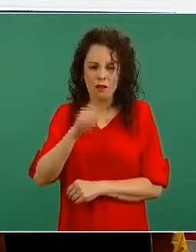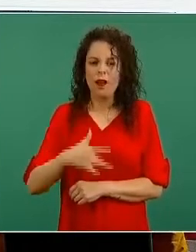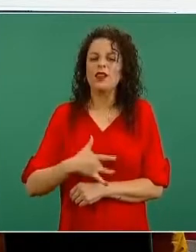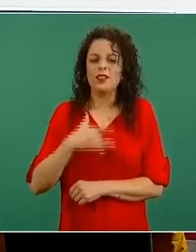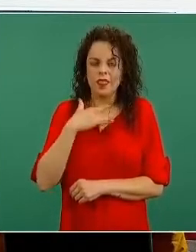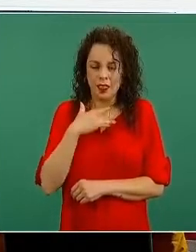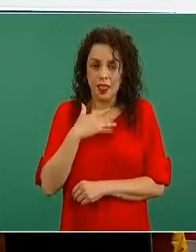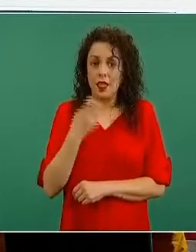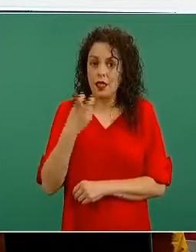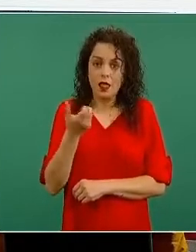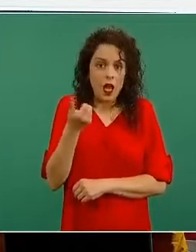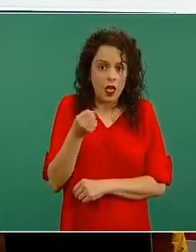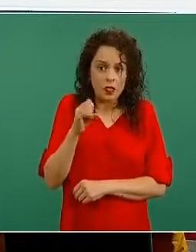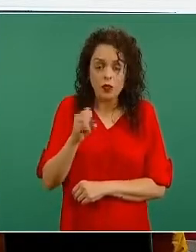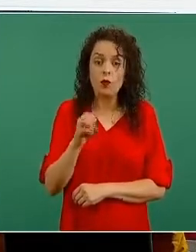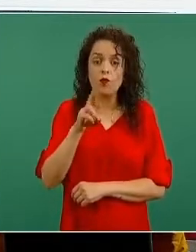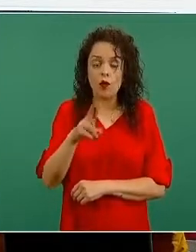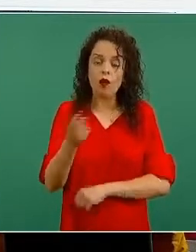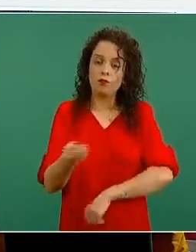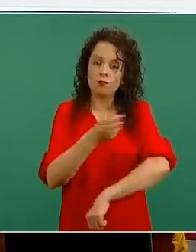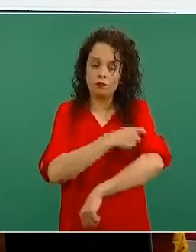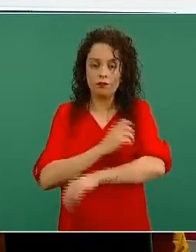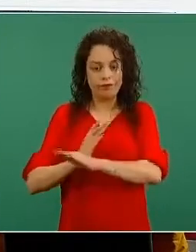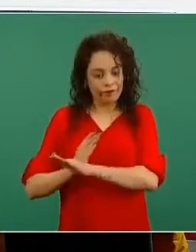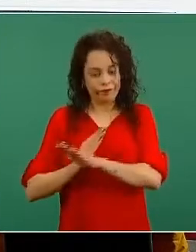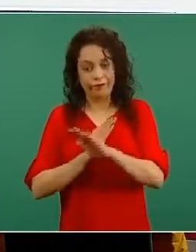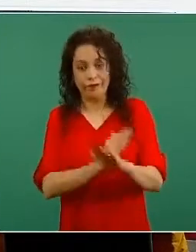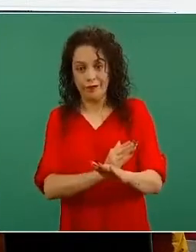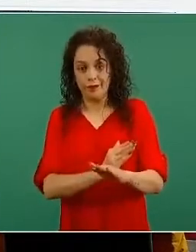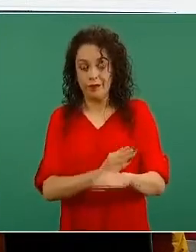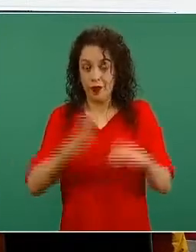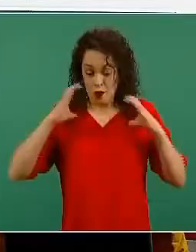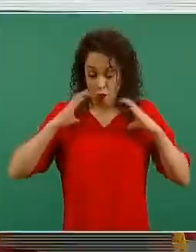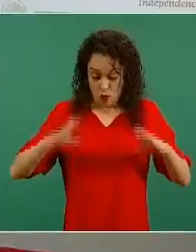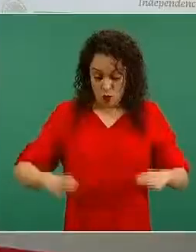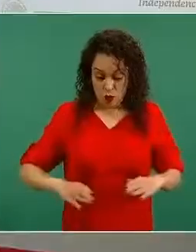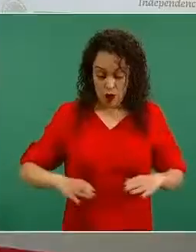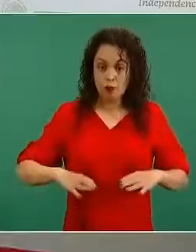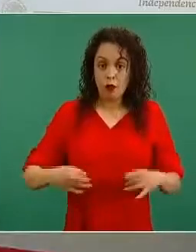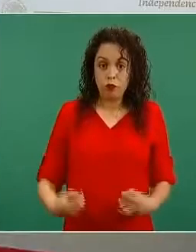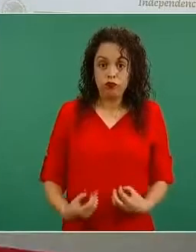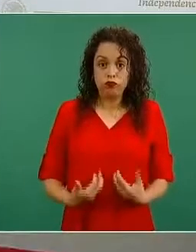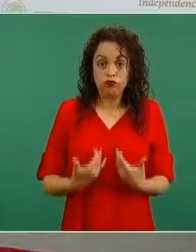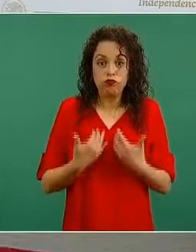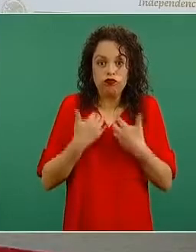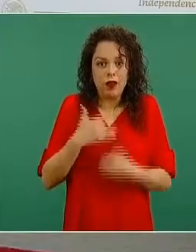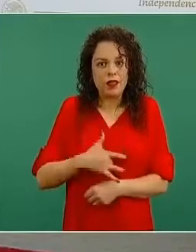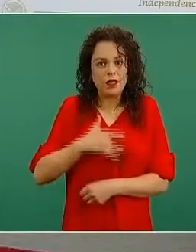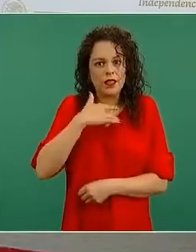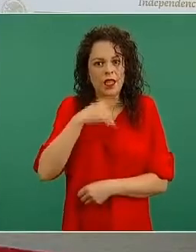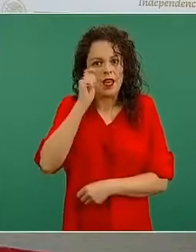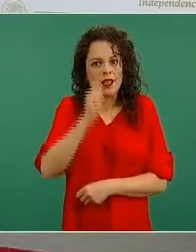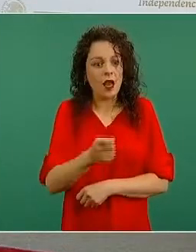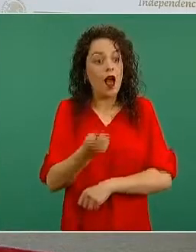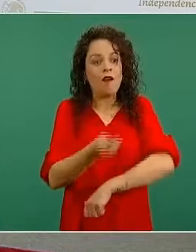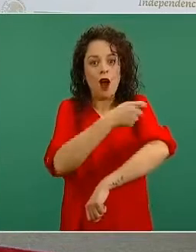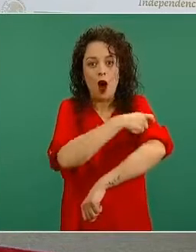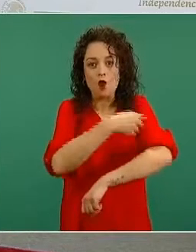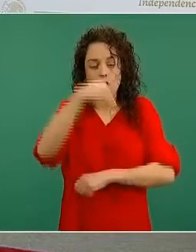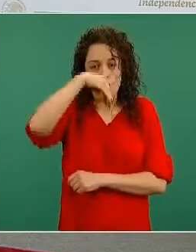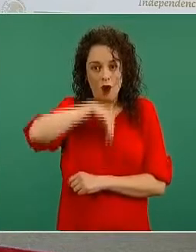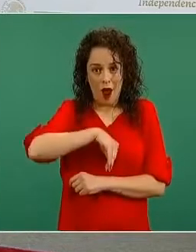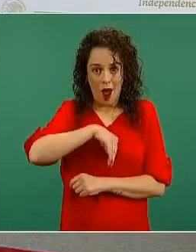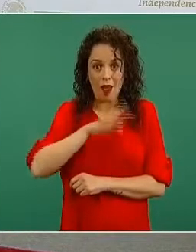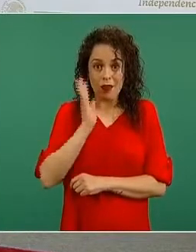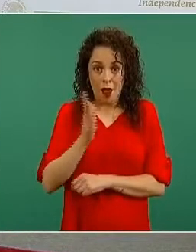las manifestaciones de la respuesta inmune. Conforme el organismo es estimulado por un agente externo, en este caso la vacuna, que